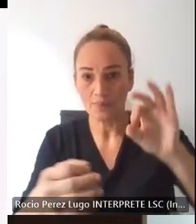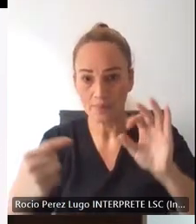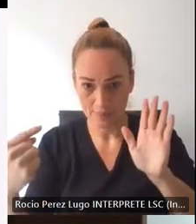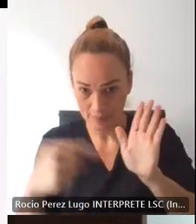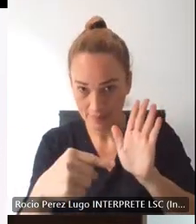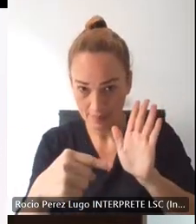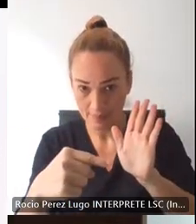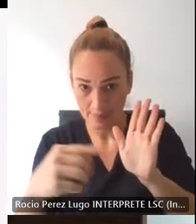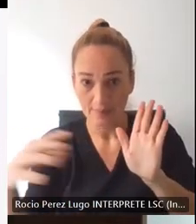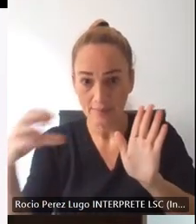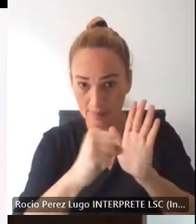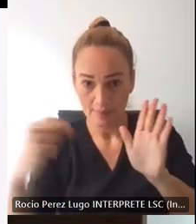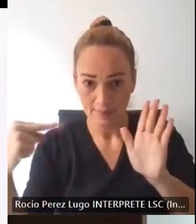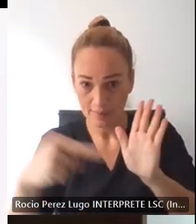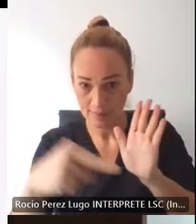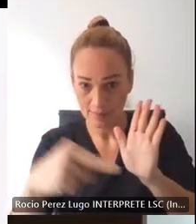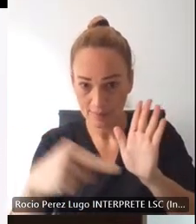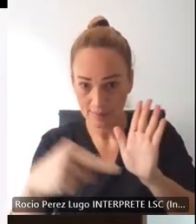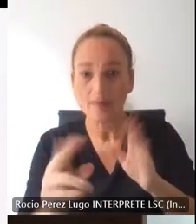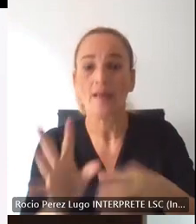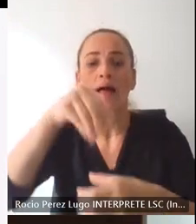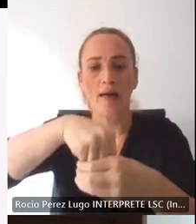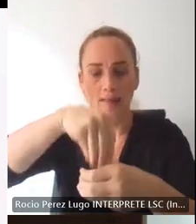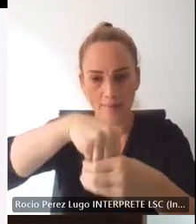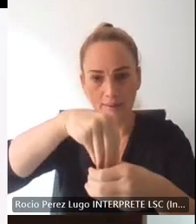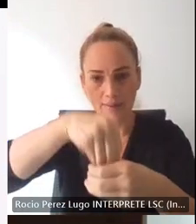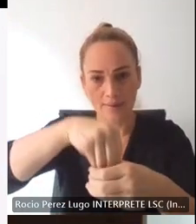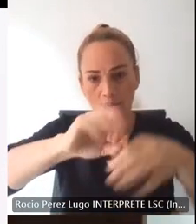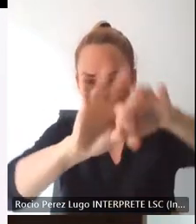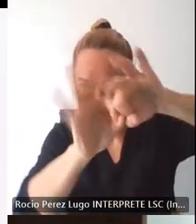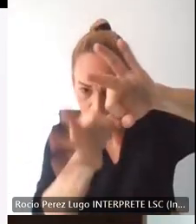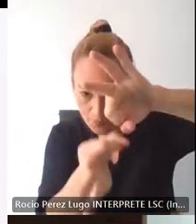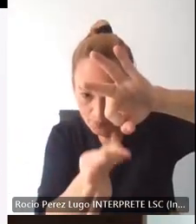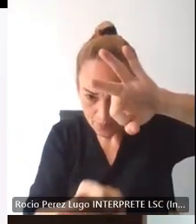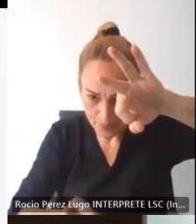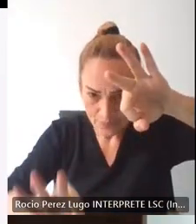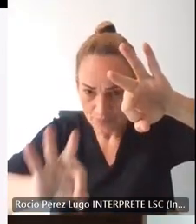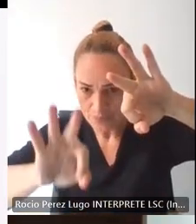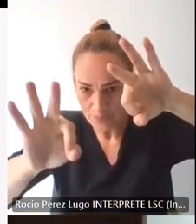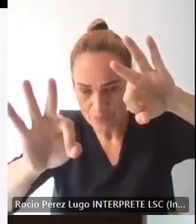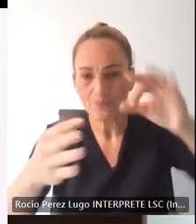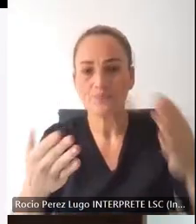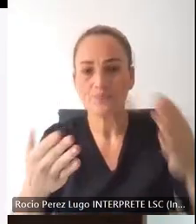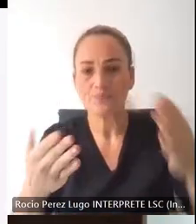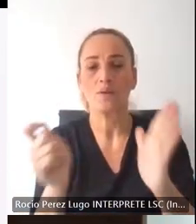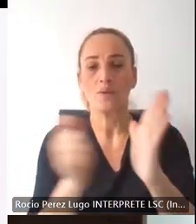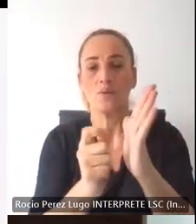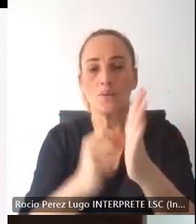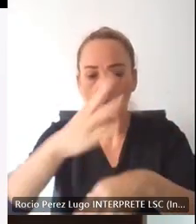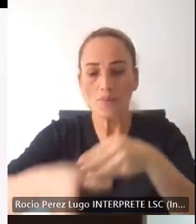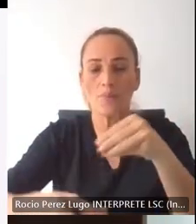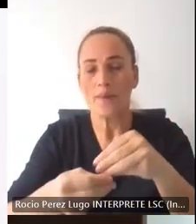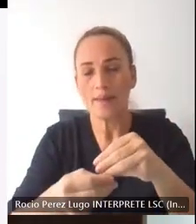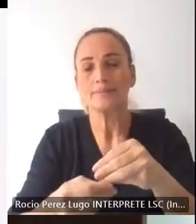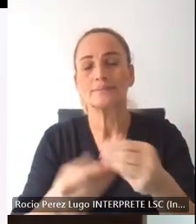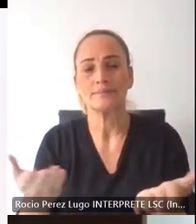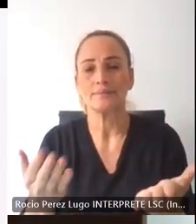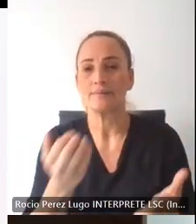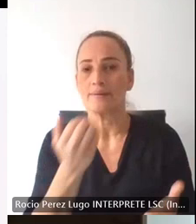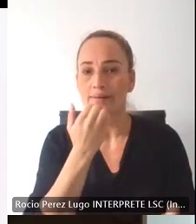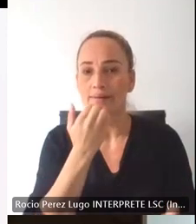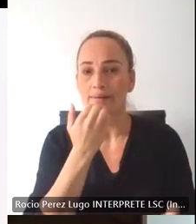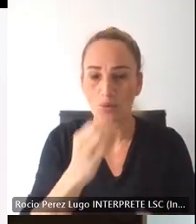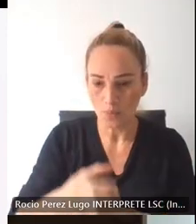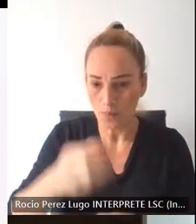aquí, viene por aquí adentro y sale más o menos por esta zona. Tiene un elemento adicional, ¿por qué? Porque cuando este